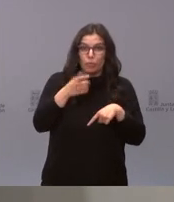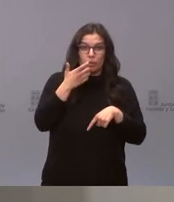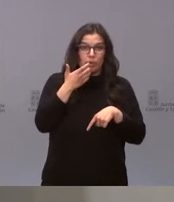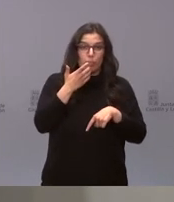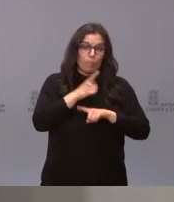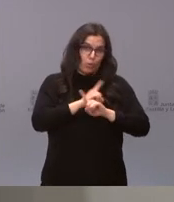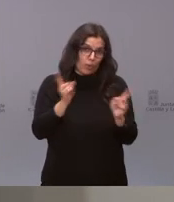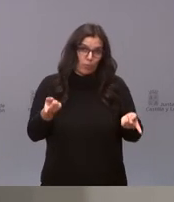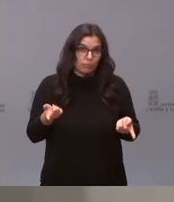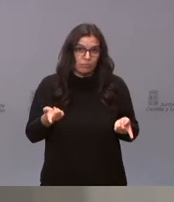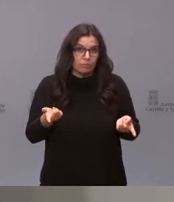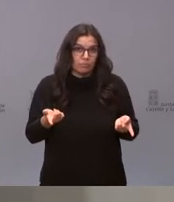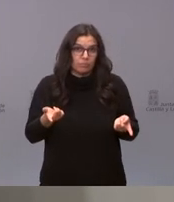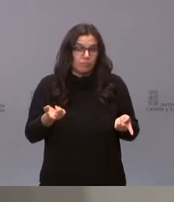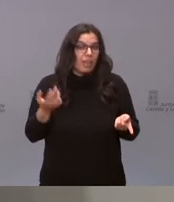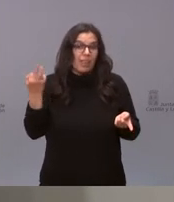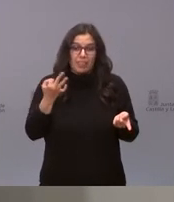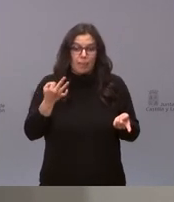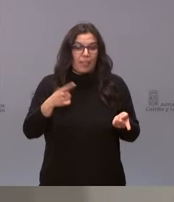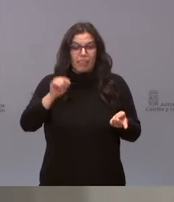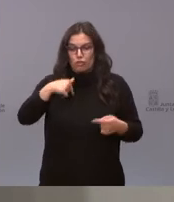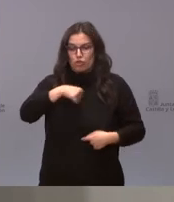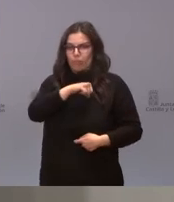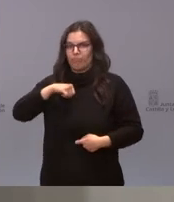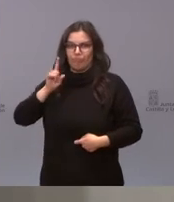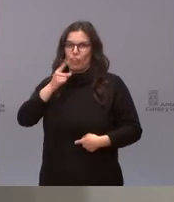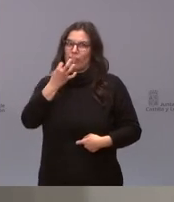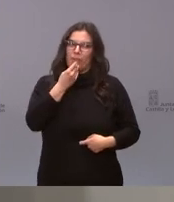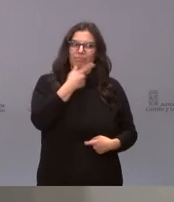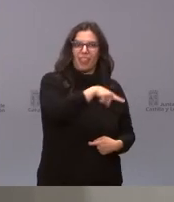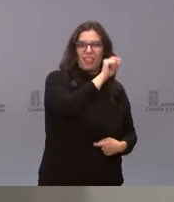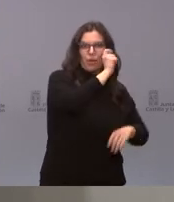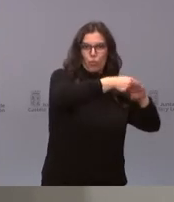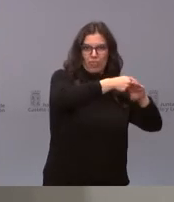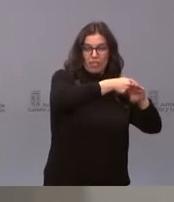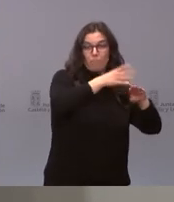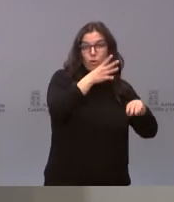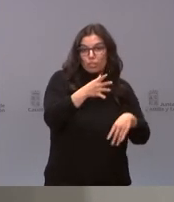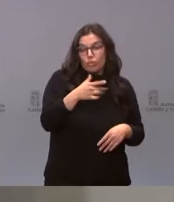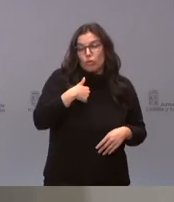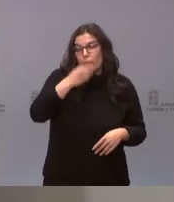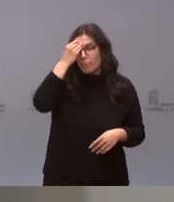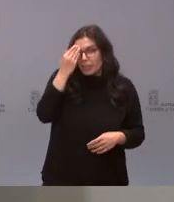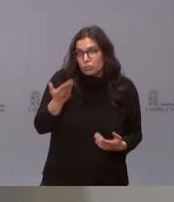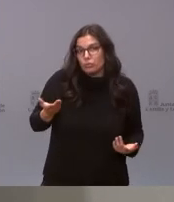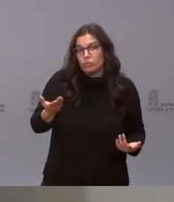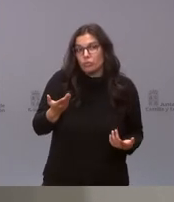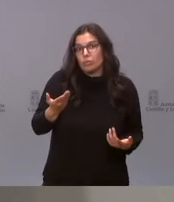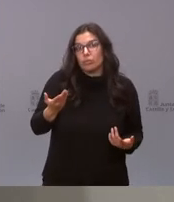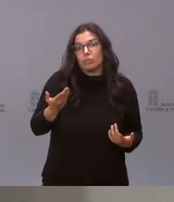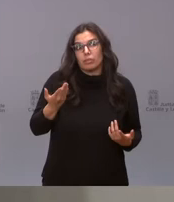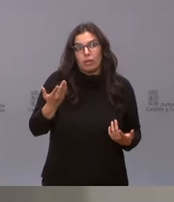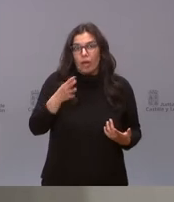evidentemente todo tendrá que pasar por los tribunales y por eso a mí no me parece que tengamos que